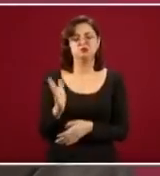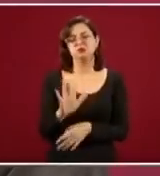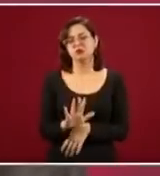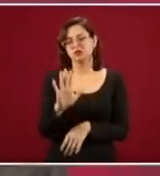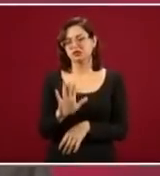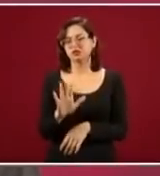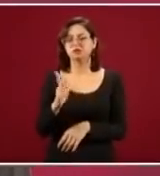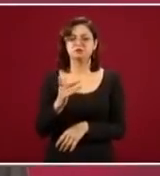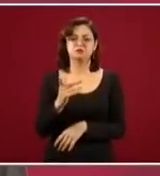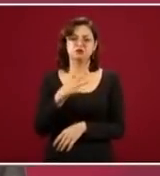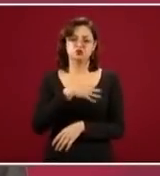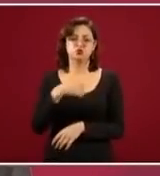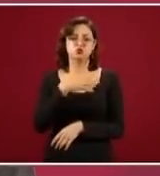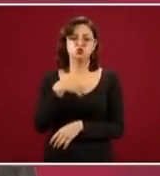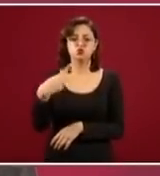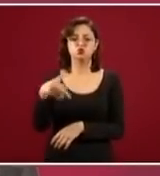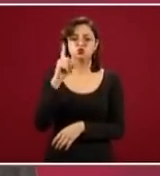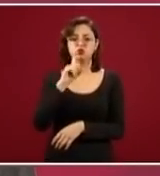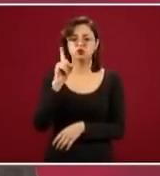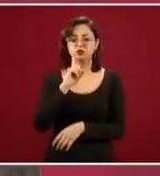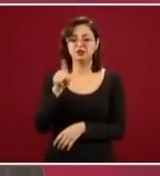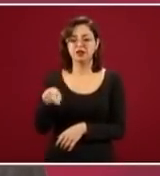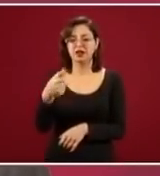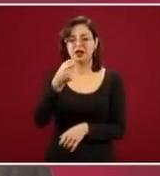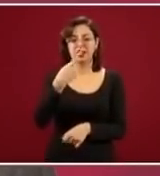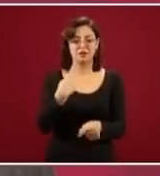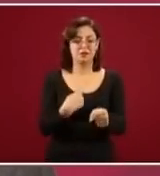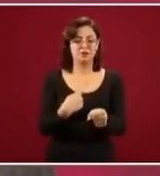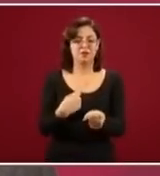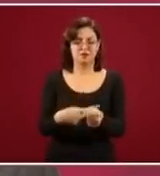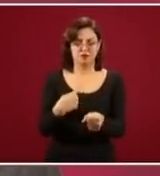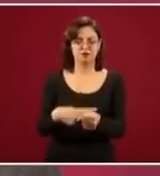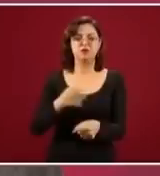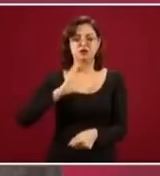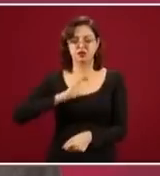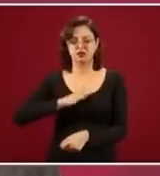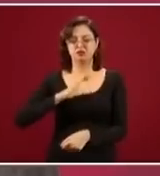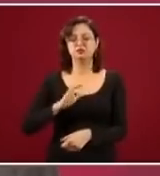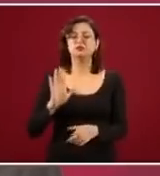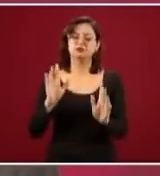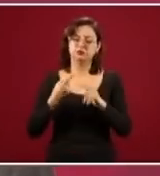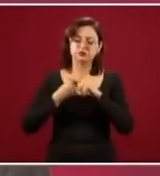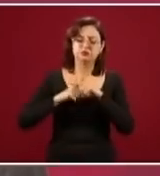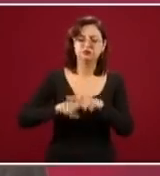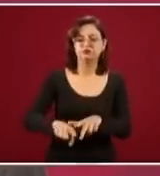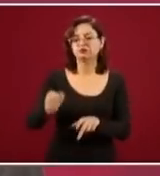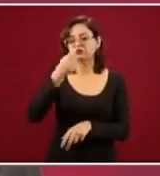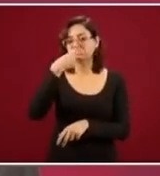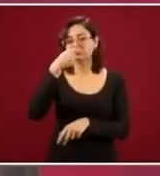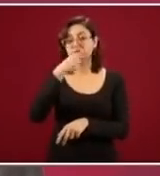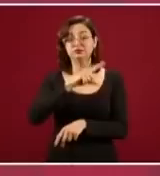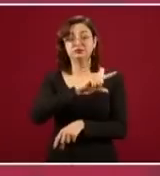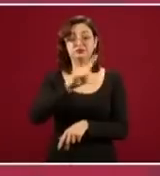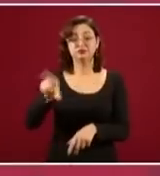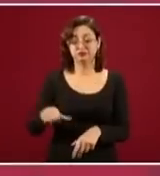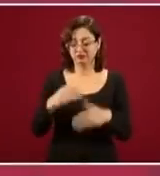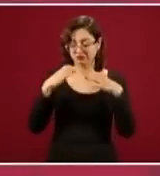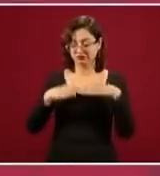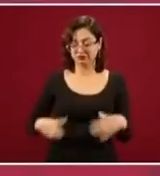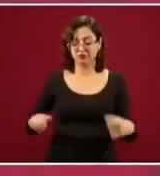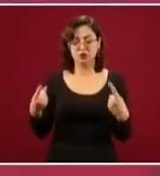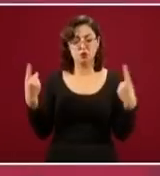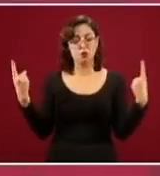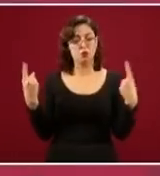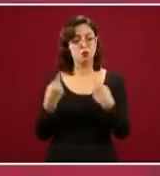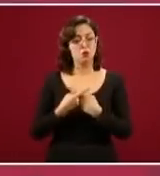mamá de una paciente, la hija desarrolló una alergia a este medicamento y está descrito efectivamente, como señala la